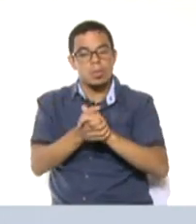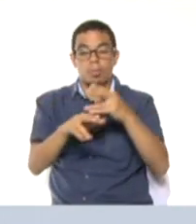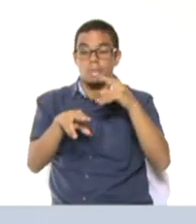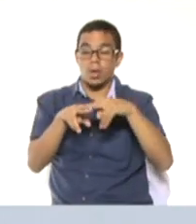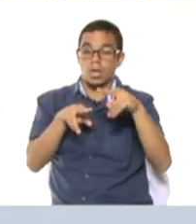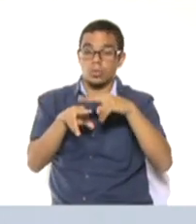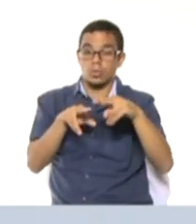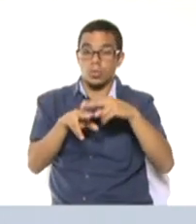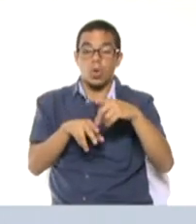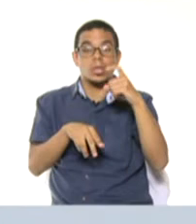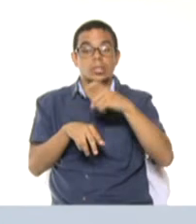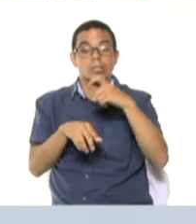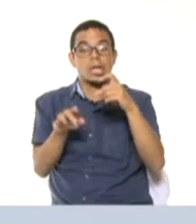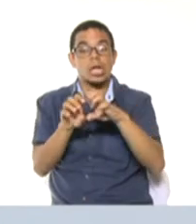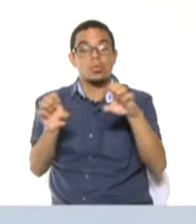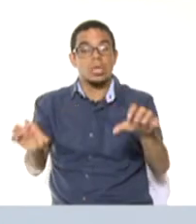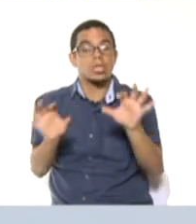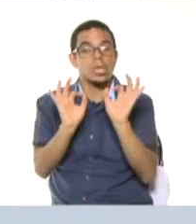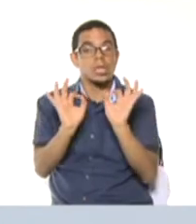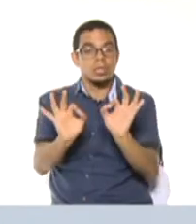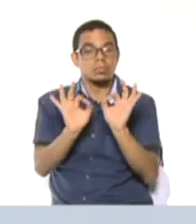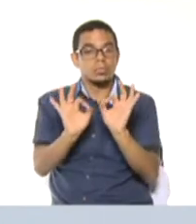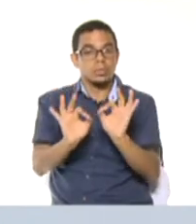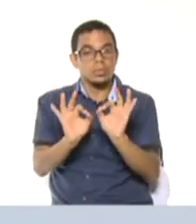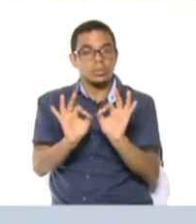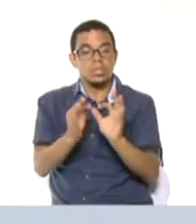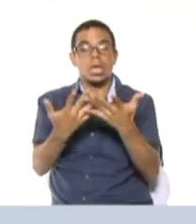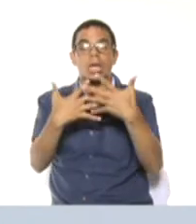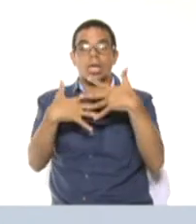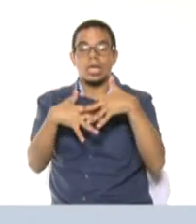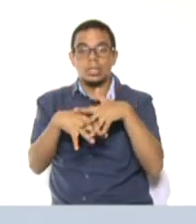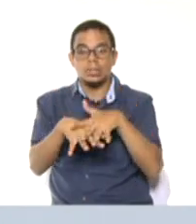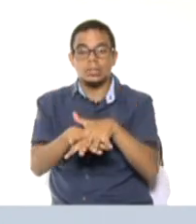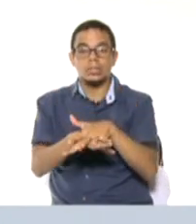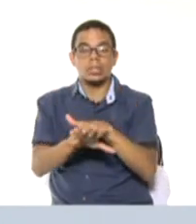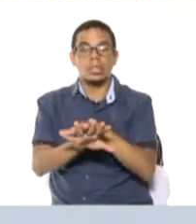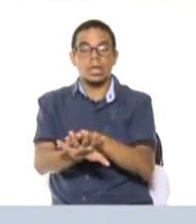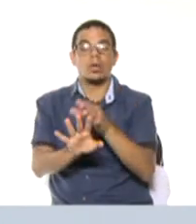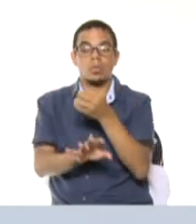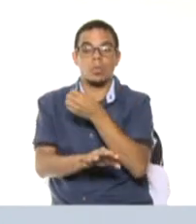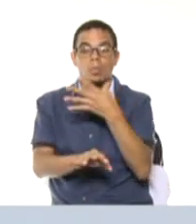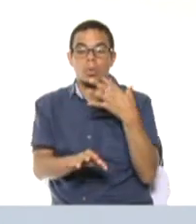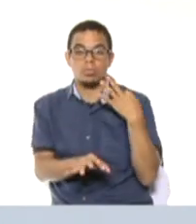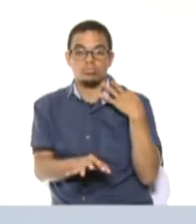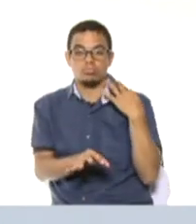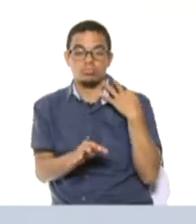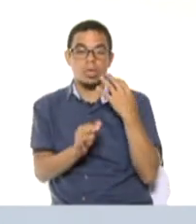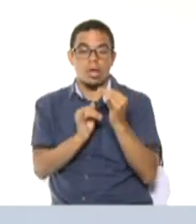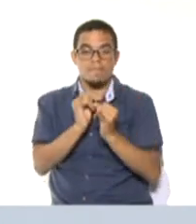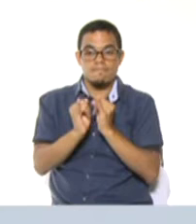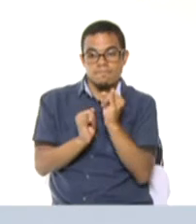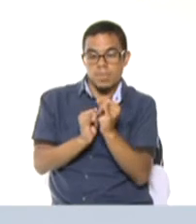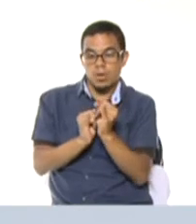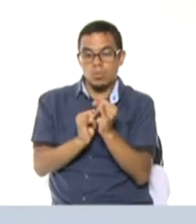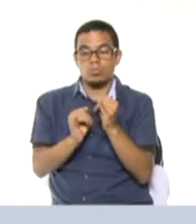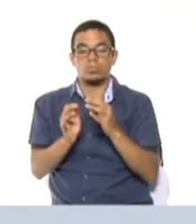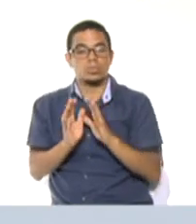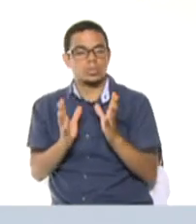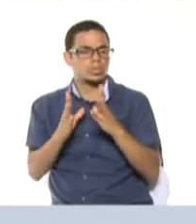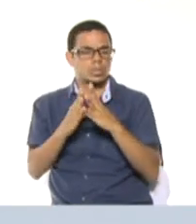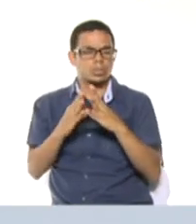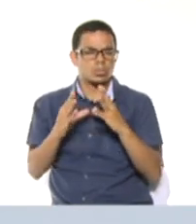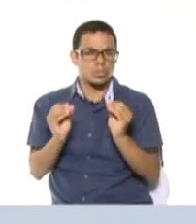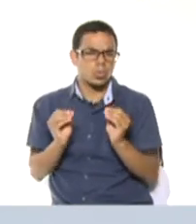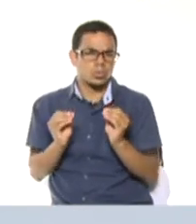los niños y niñas con necesidades educativas especiales integrados en los niveles de educación inicial, de educación primaria y todos